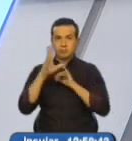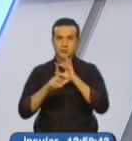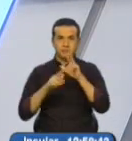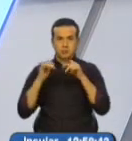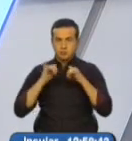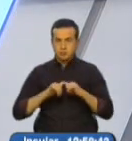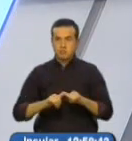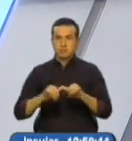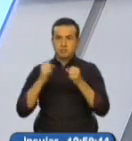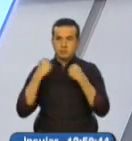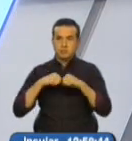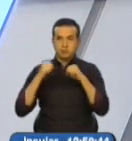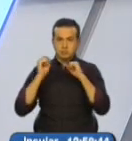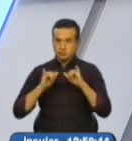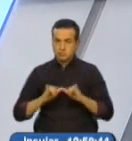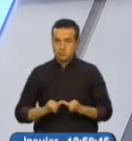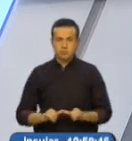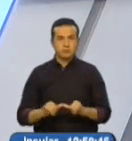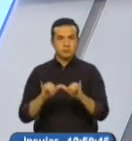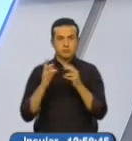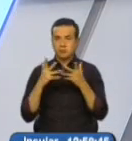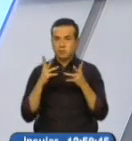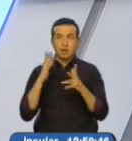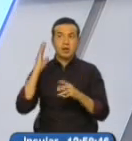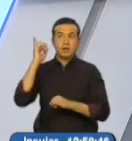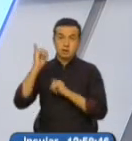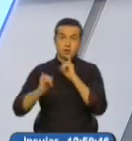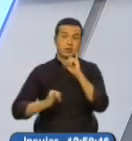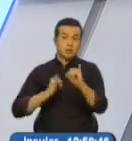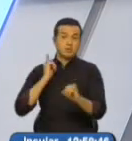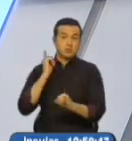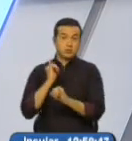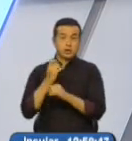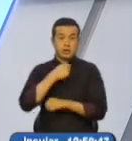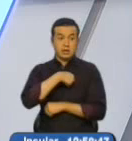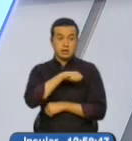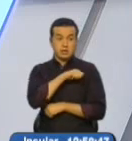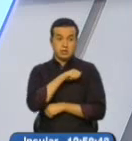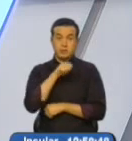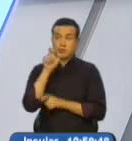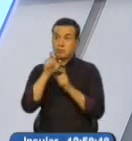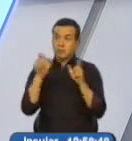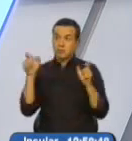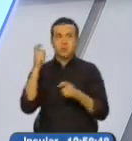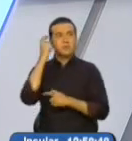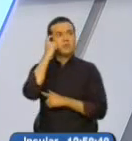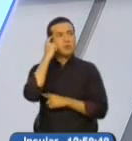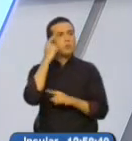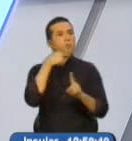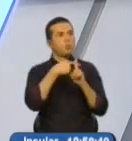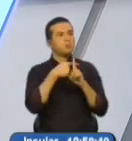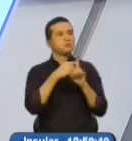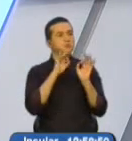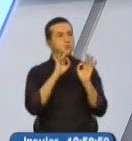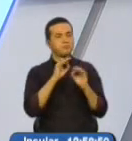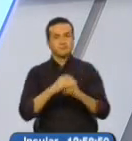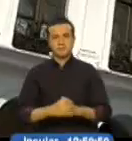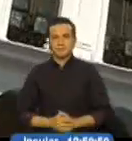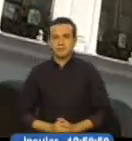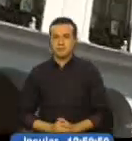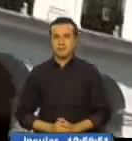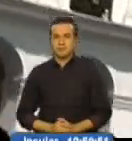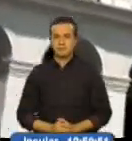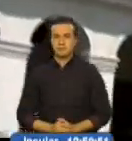corrupción con esfuerzos multilaterales ha traspasado fronteras. En España lo reciben de una manera positiva.